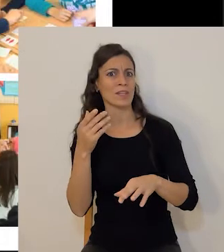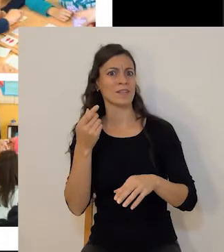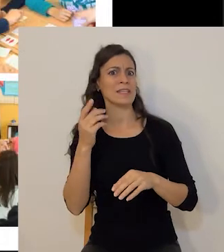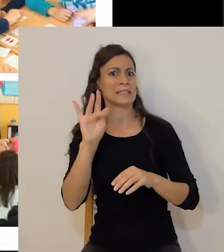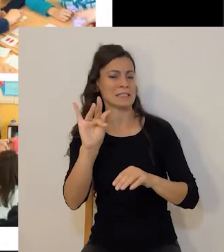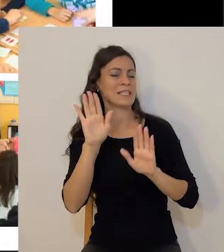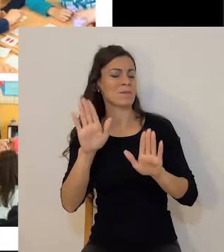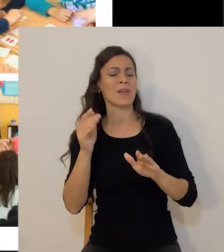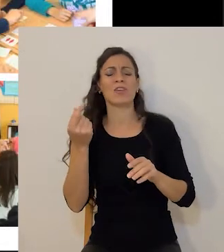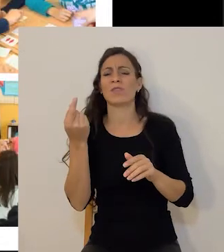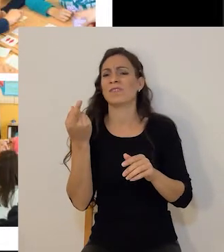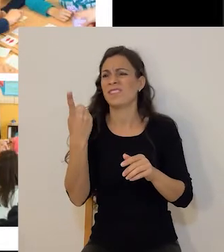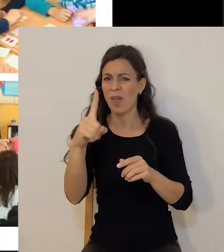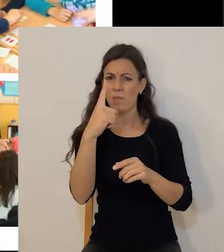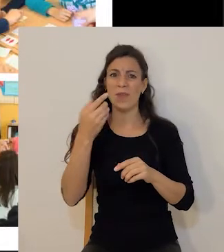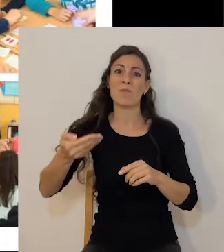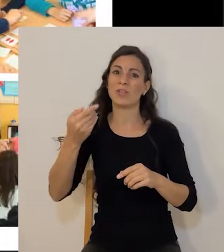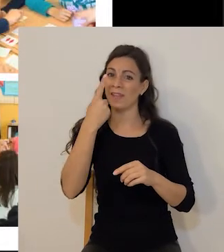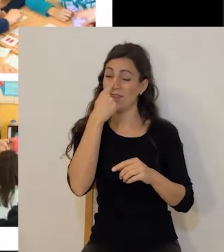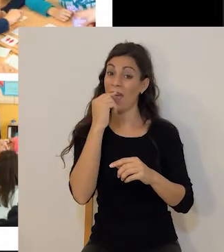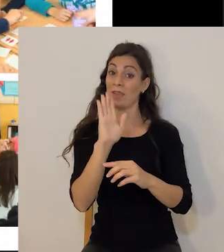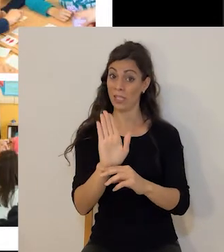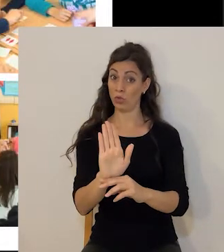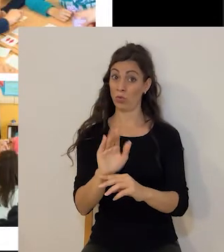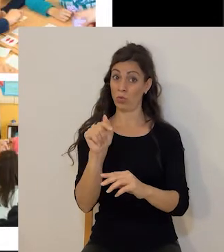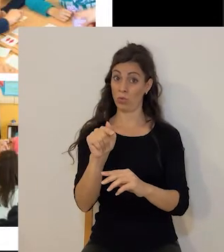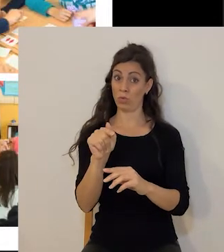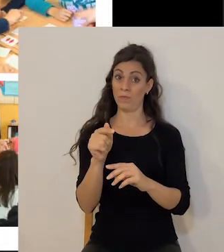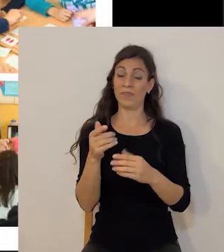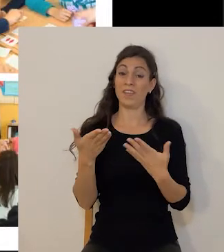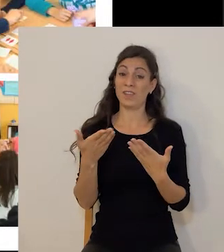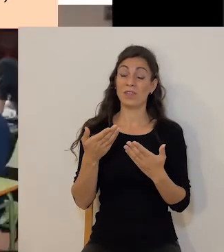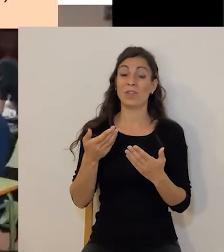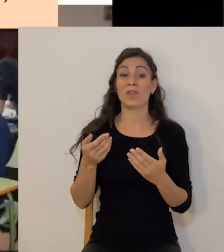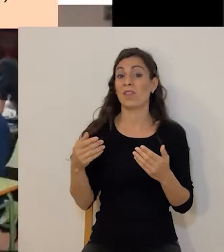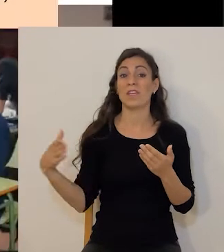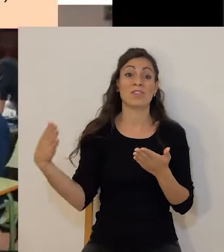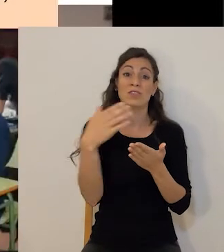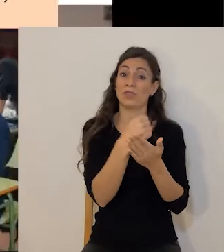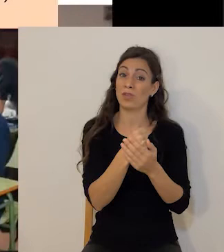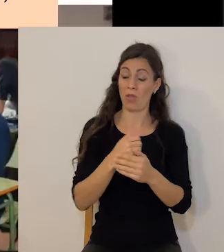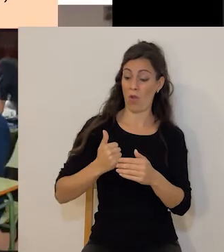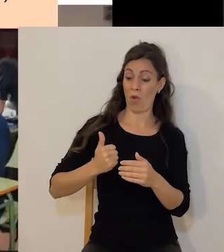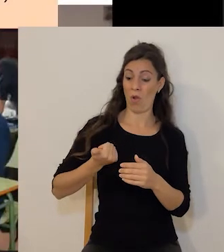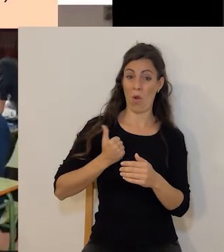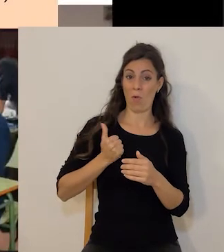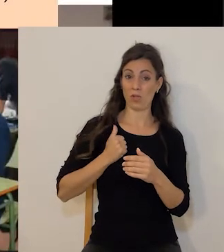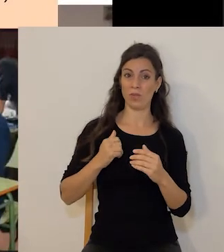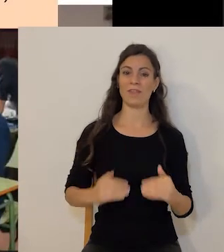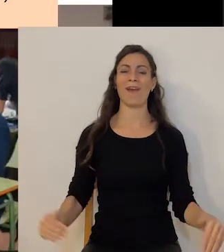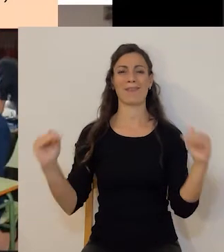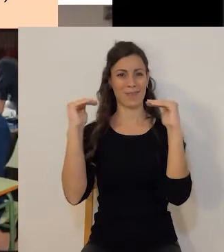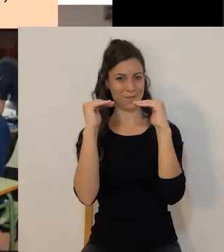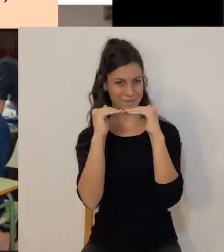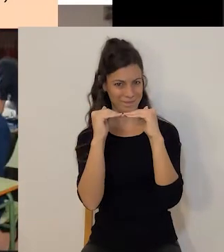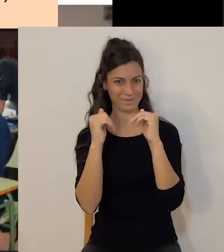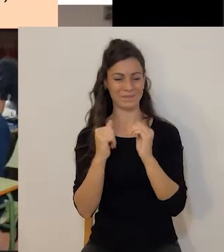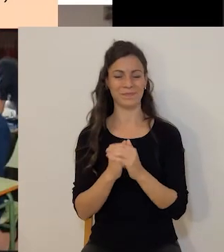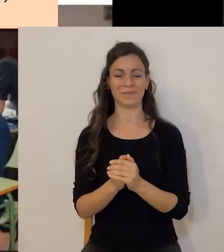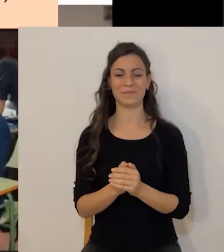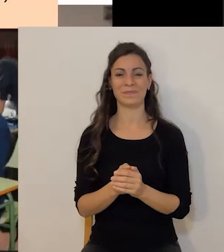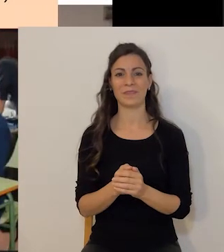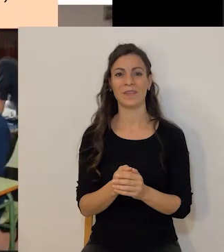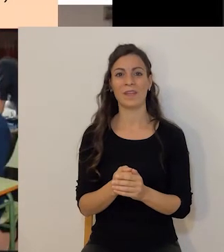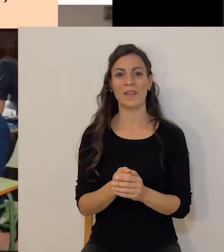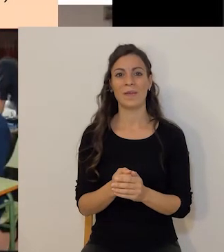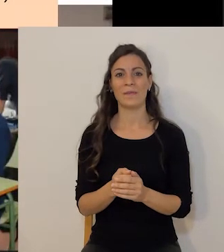Es decir, son muchísimas cosas. Entonces, estamos en la misma categoría de oportunidades. Entonces, ver